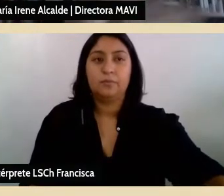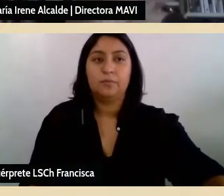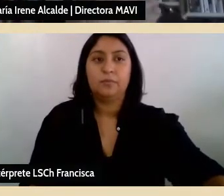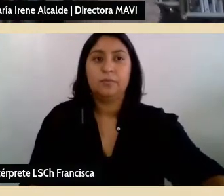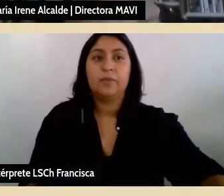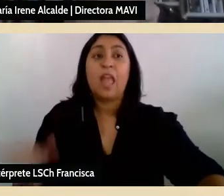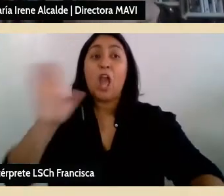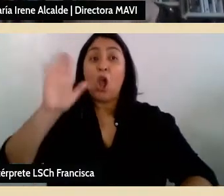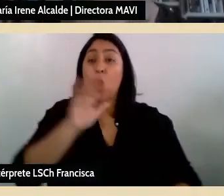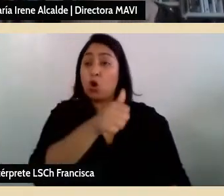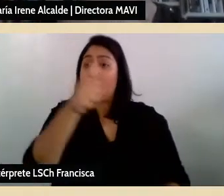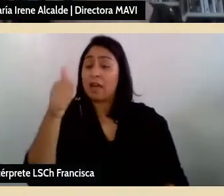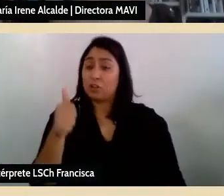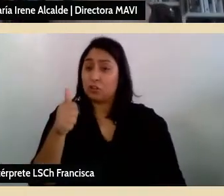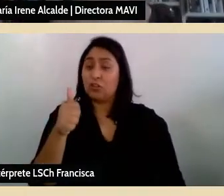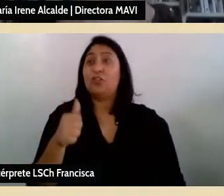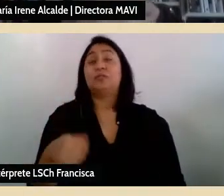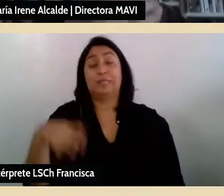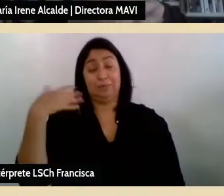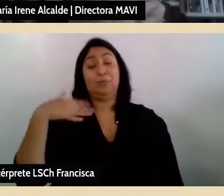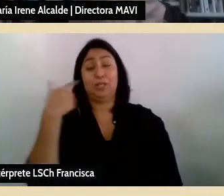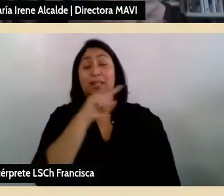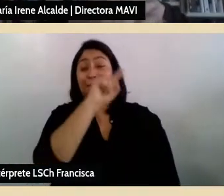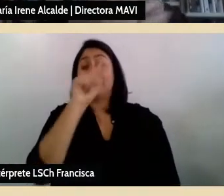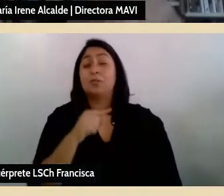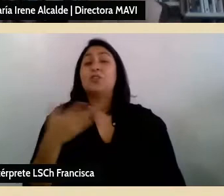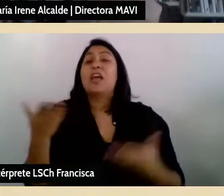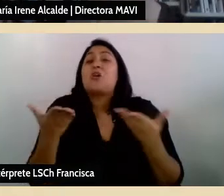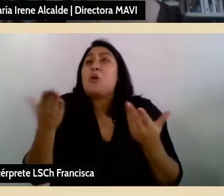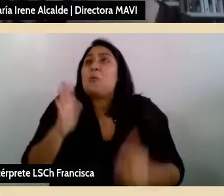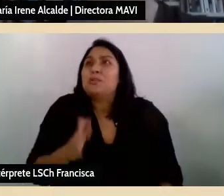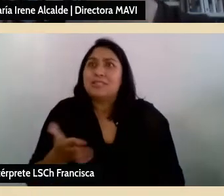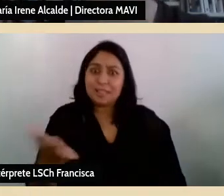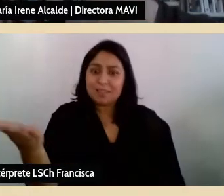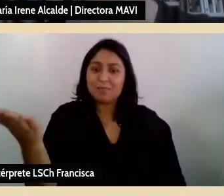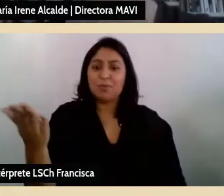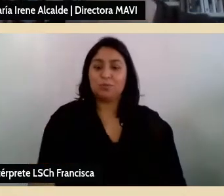Claro, la gran pregunta, ¿cómo se sigue adelante, no?